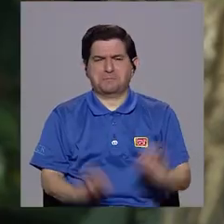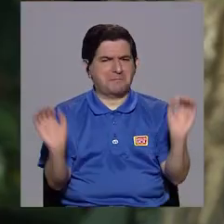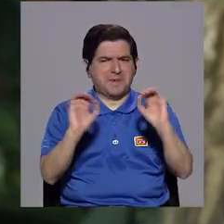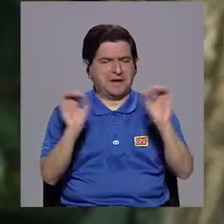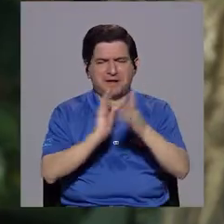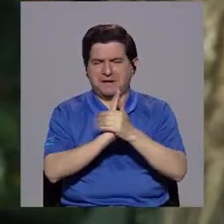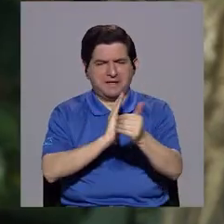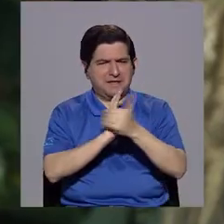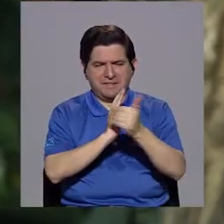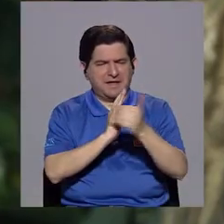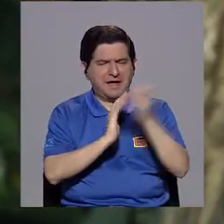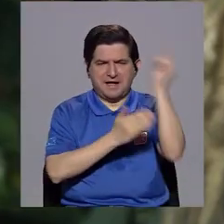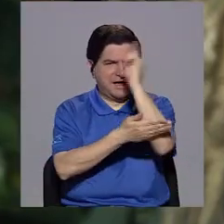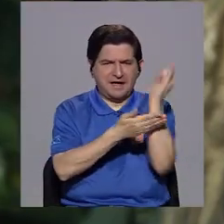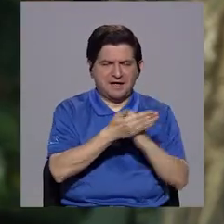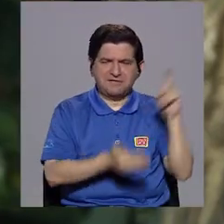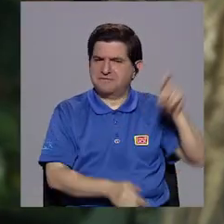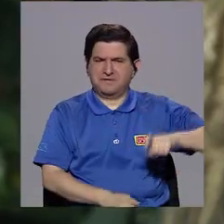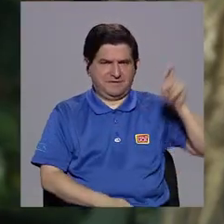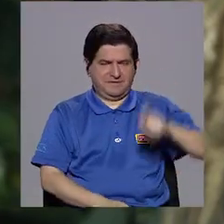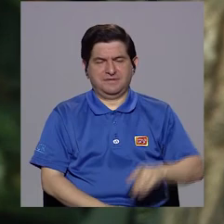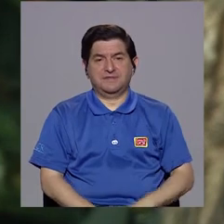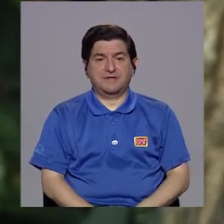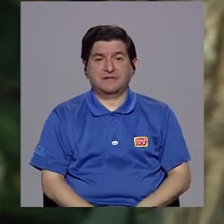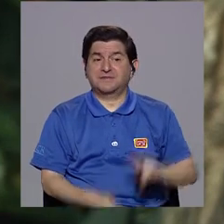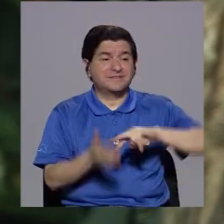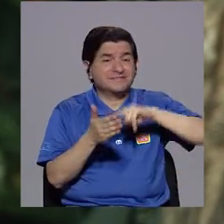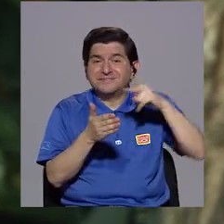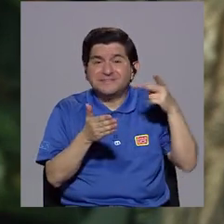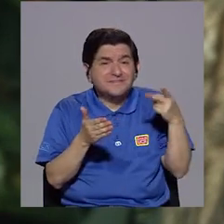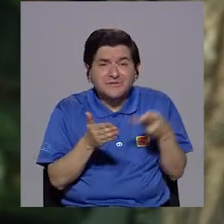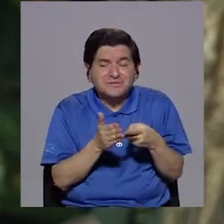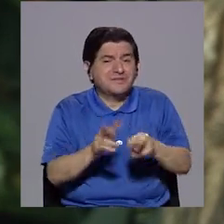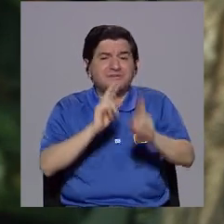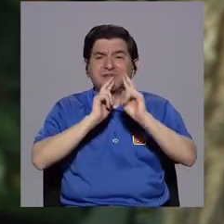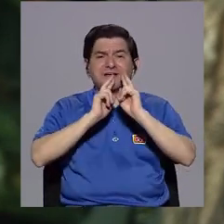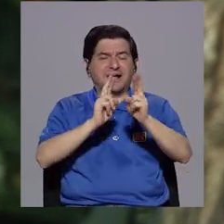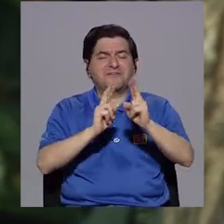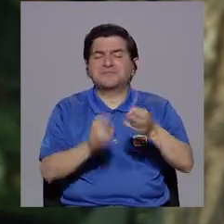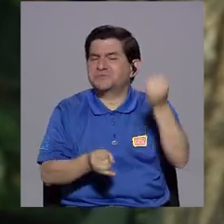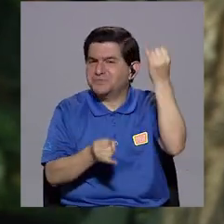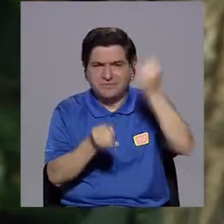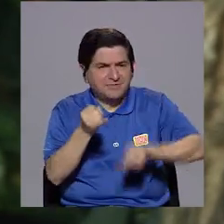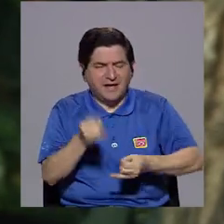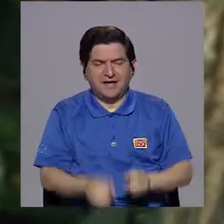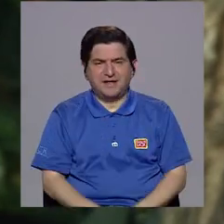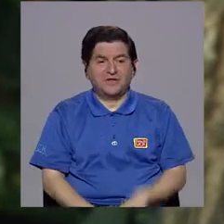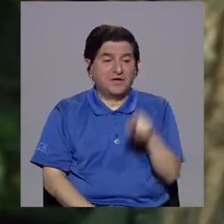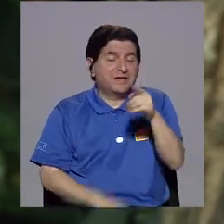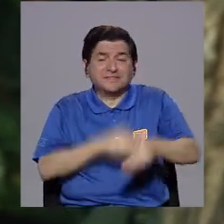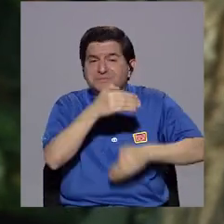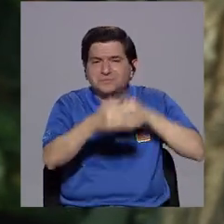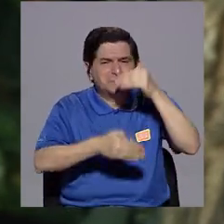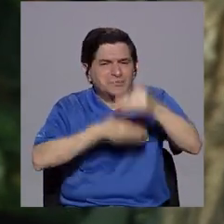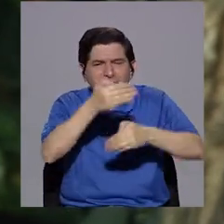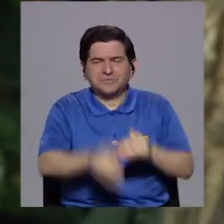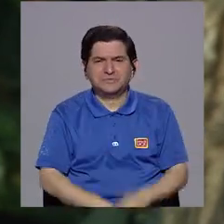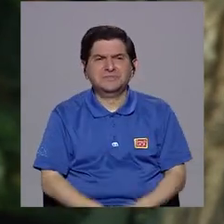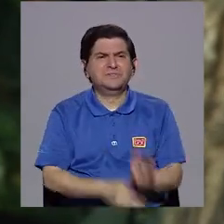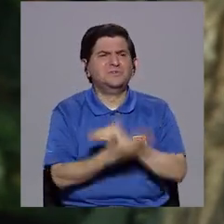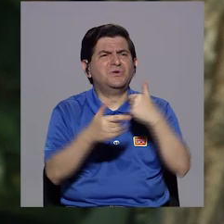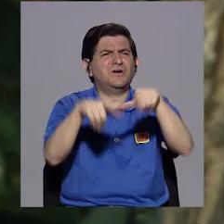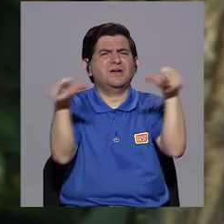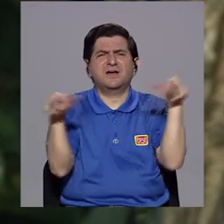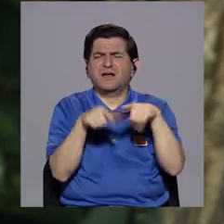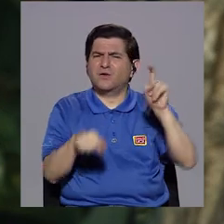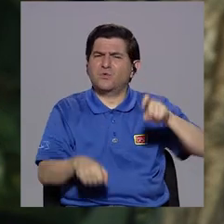No es necesario tener ninguna habilidad artística realmente, porque como te decía, no pasa por el resultado estético, sino más bien pasa por el proceso. En